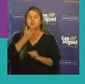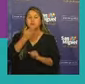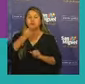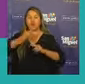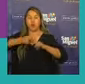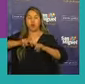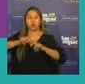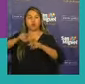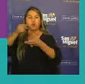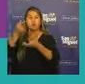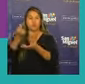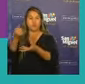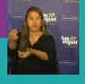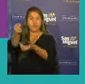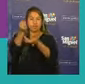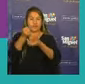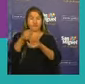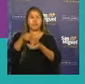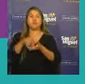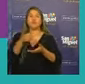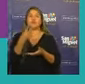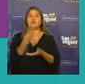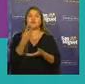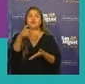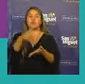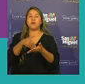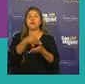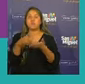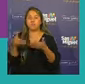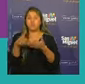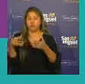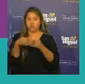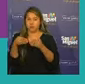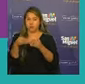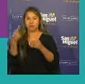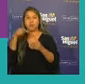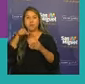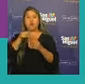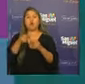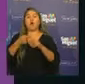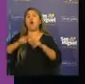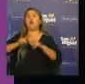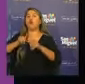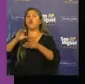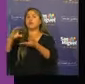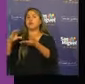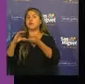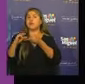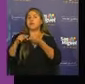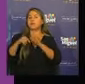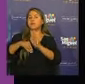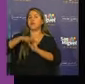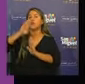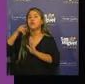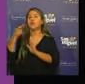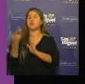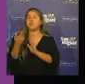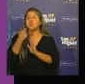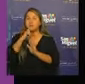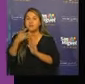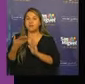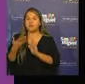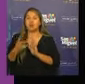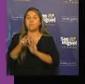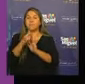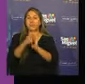otros ingresos que son alrededor de 32 mil millones de pesos, pero estos otros ingresos en su mayoría son